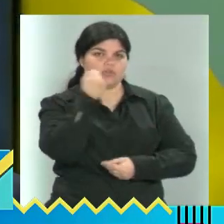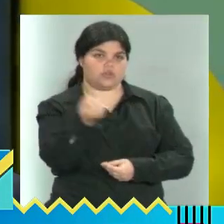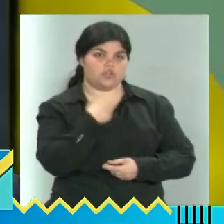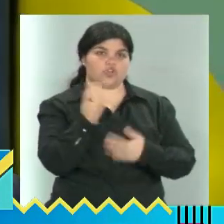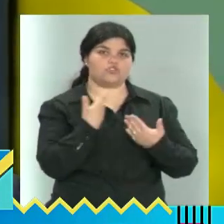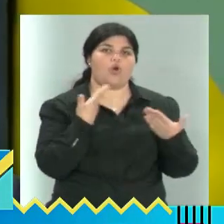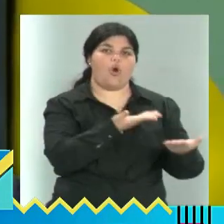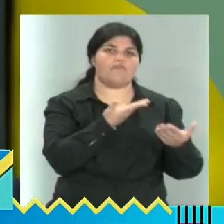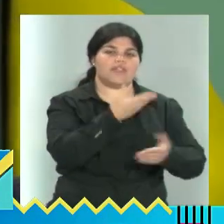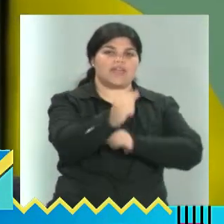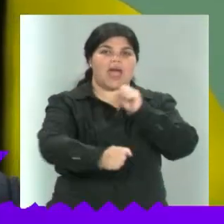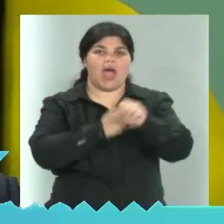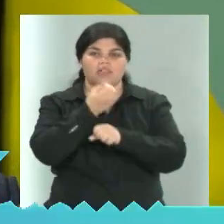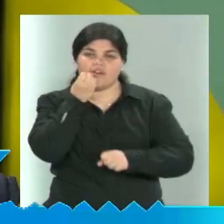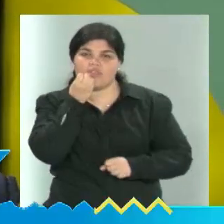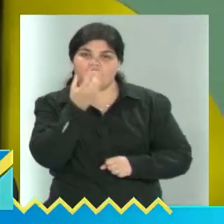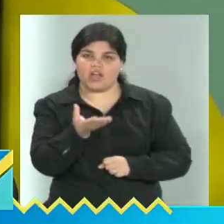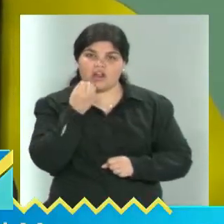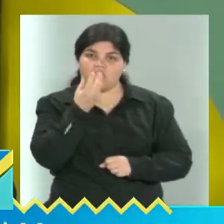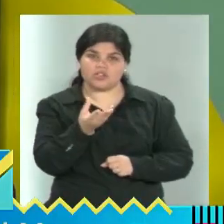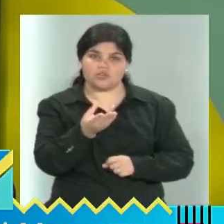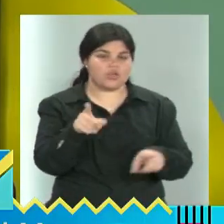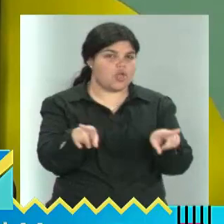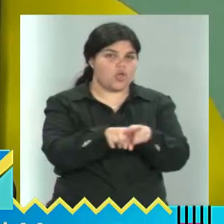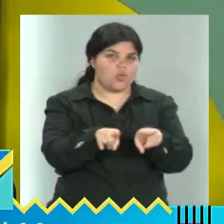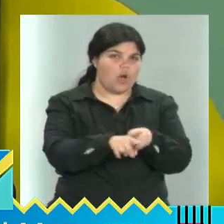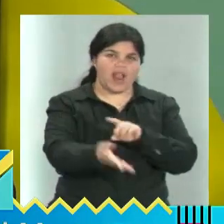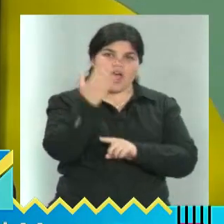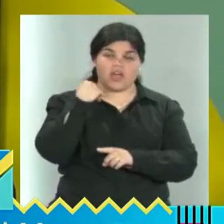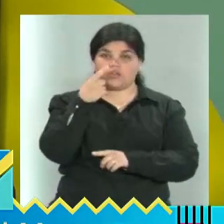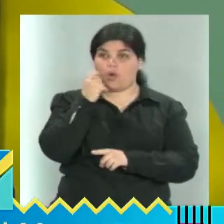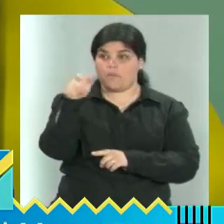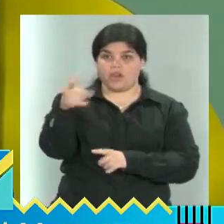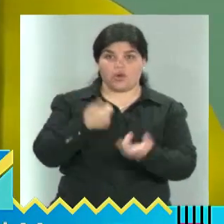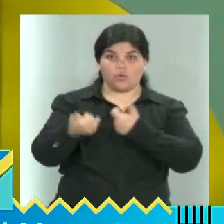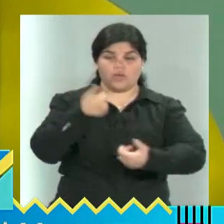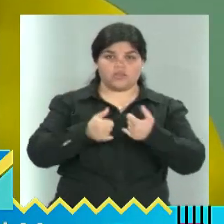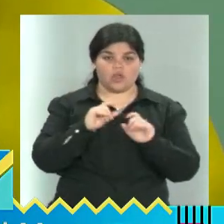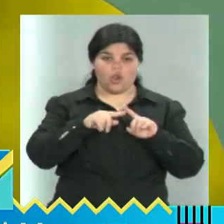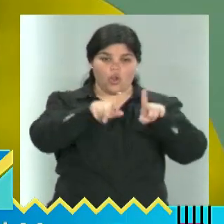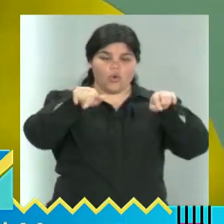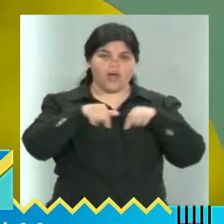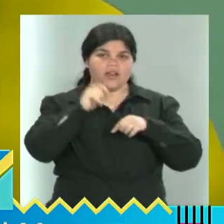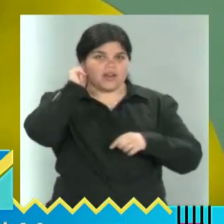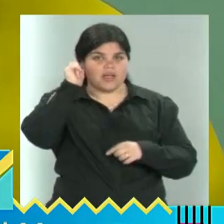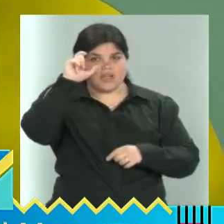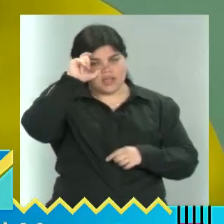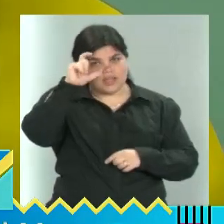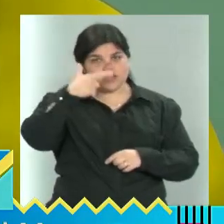declaración testimonial, inclusive en ese momento, como decía el doctor, se realiza en un dispositivo de cámara Gesell para brindar mayor